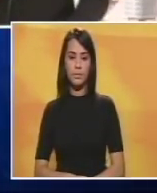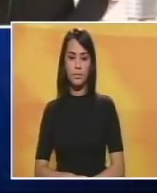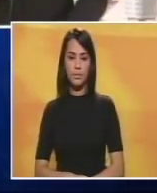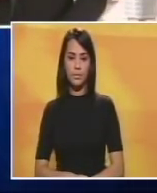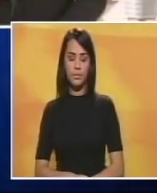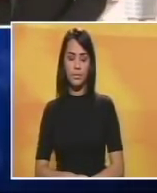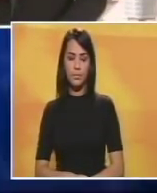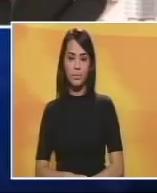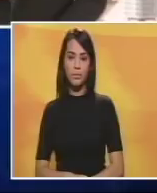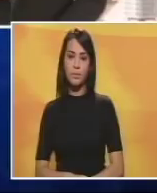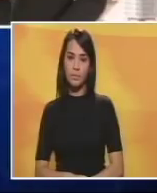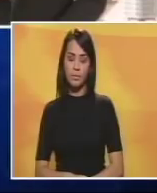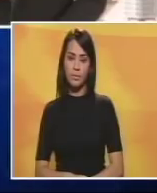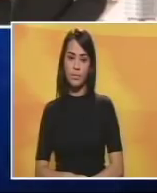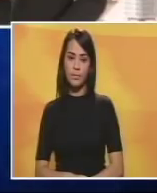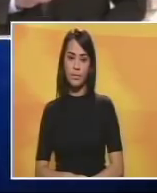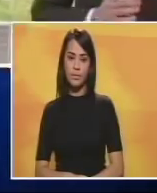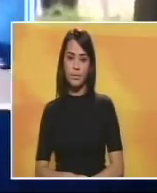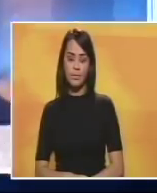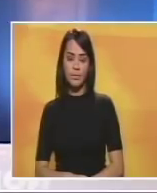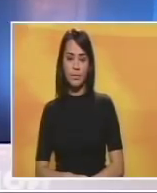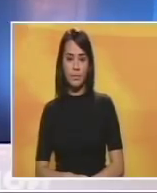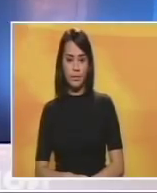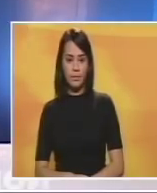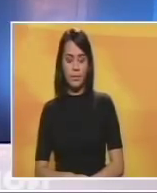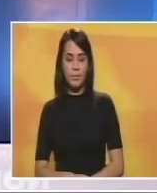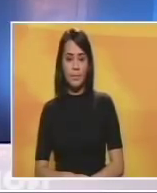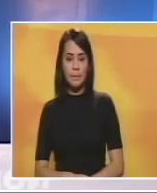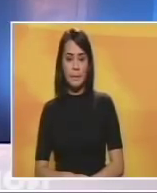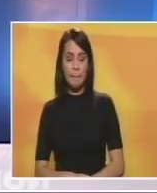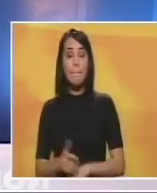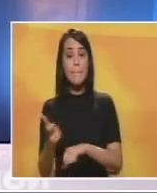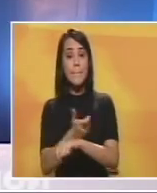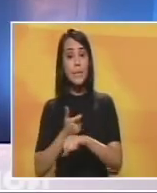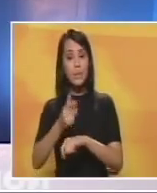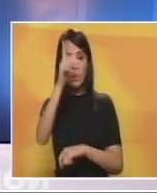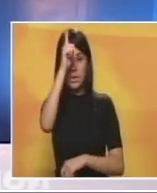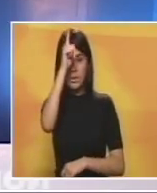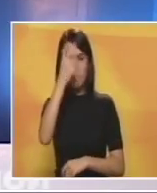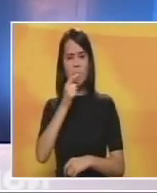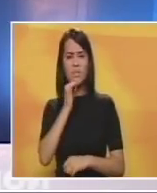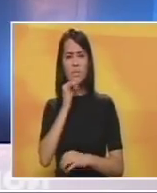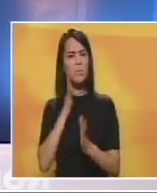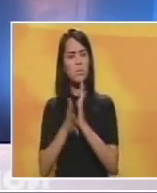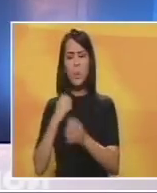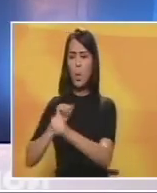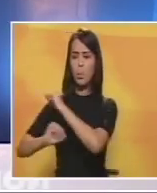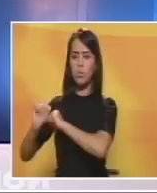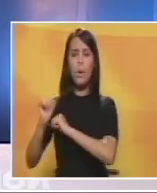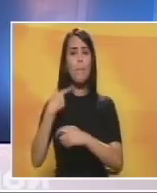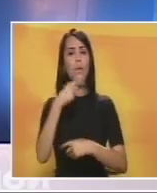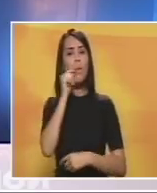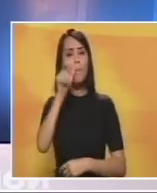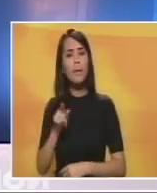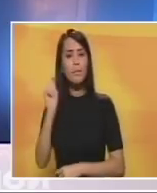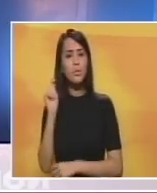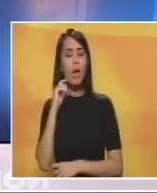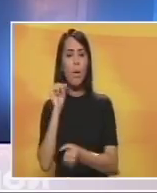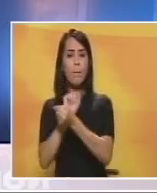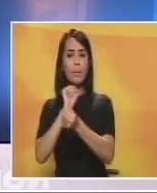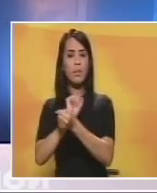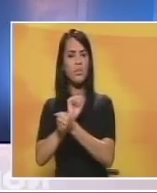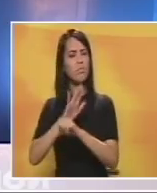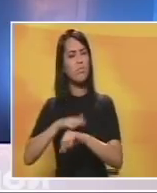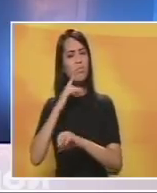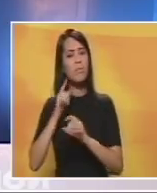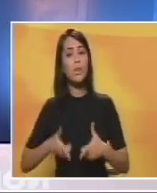tarde desde el occidente del país. Gracias. Continuamos. El gobierno alemán expresó su rechazo por la detención del diputado Juan Requesens, al tiempo que